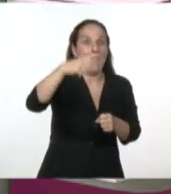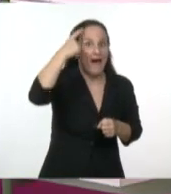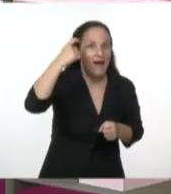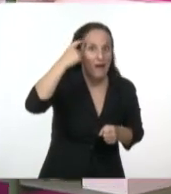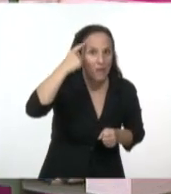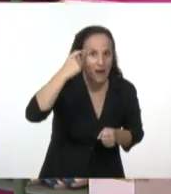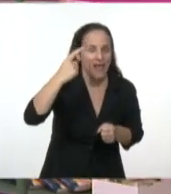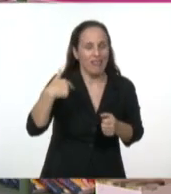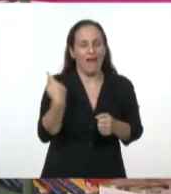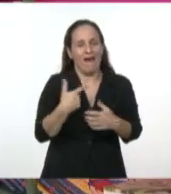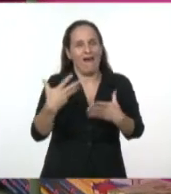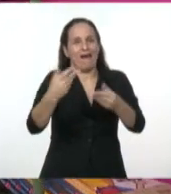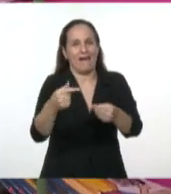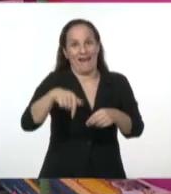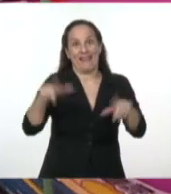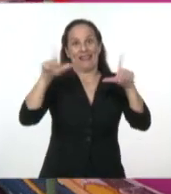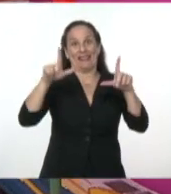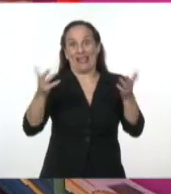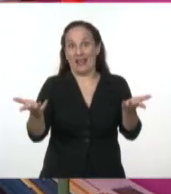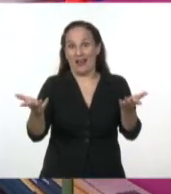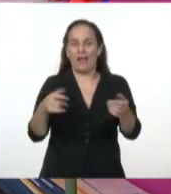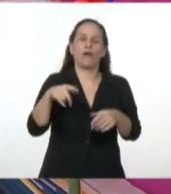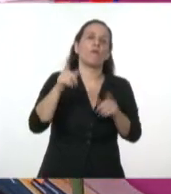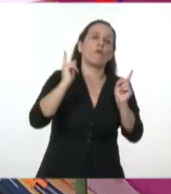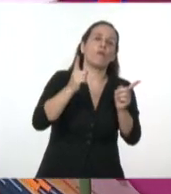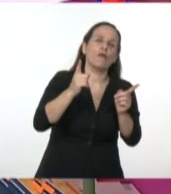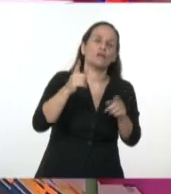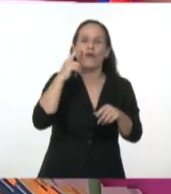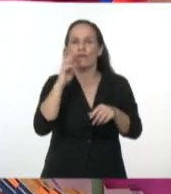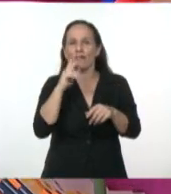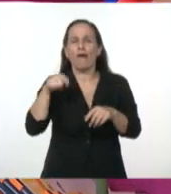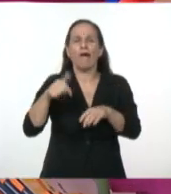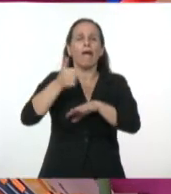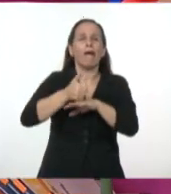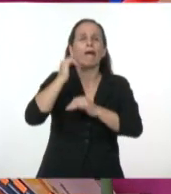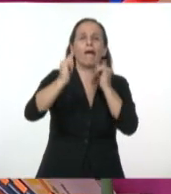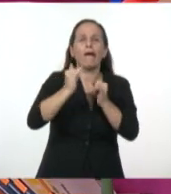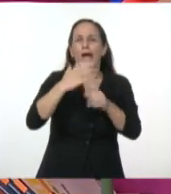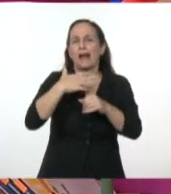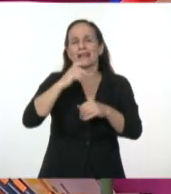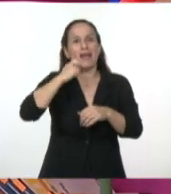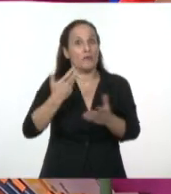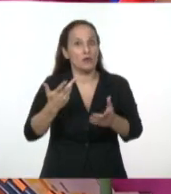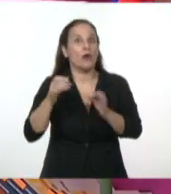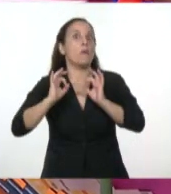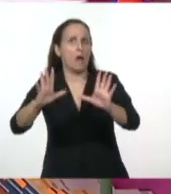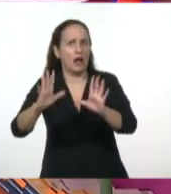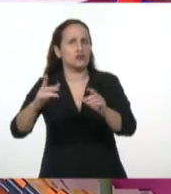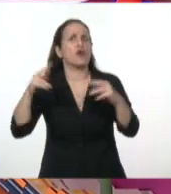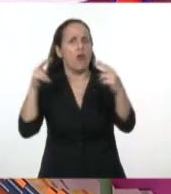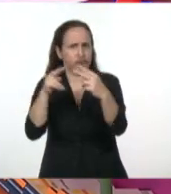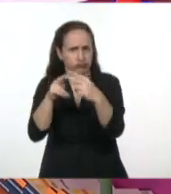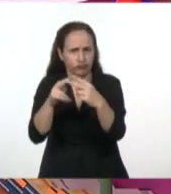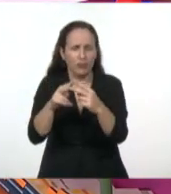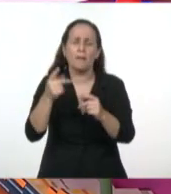dar una mano desde acá, desde la televisión, con las y los profes que siempre vienen a darnos unas clases hermosas. En vacaciones vamos a seguir encontrándonos con